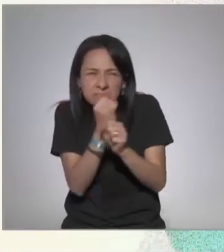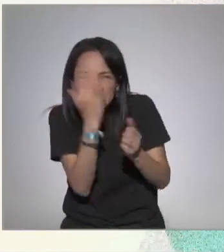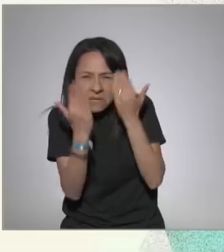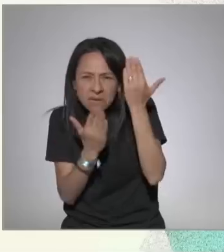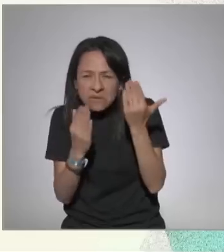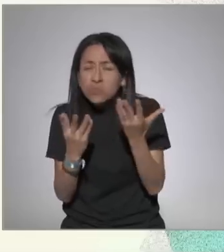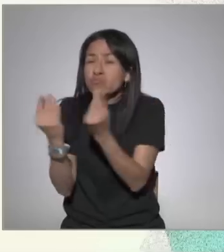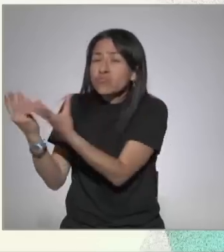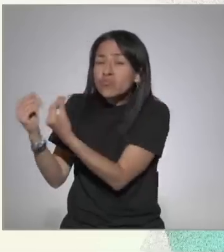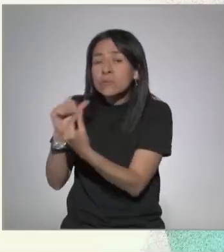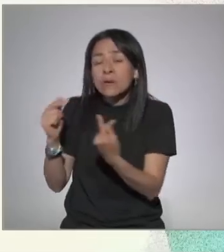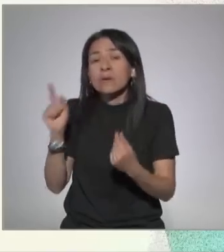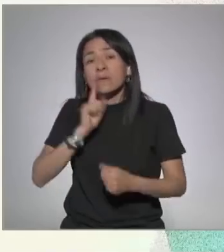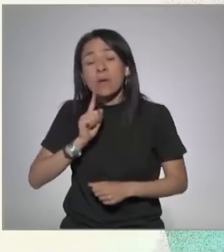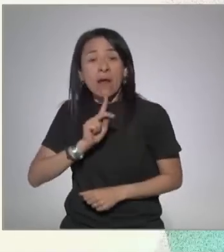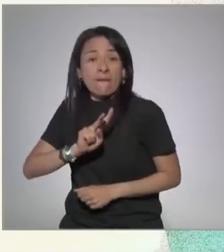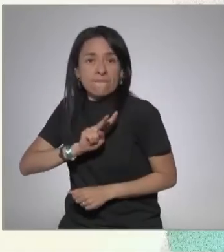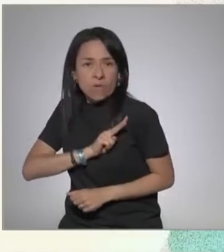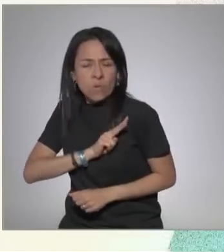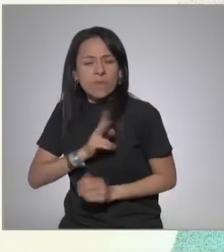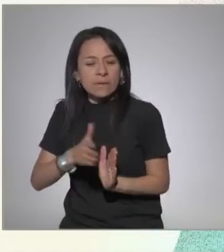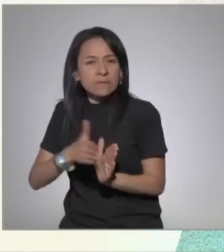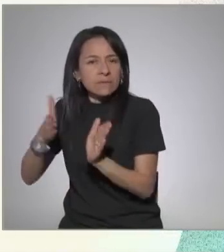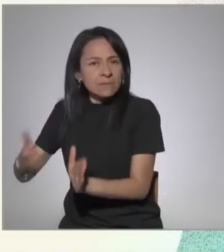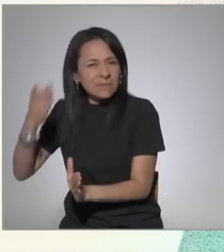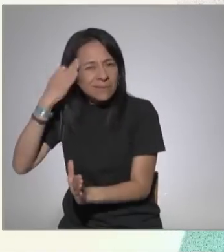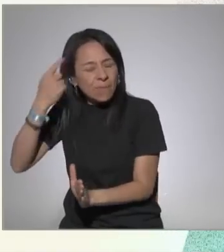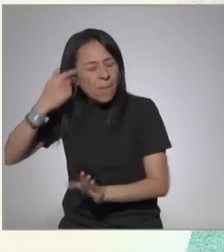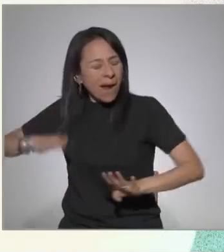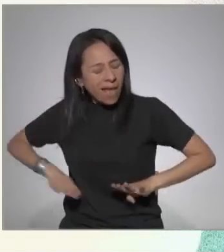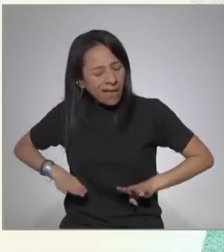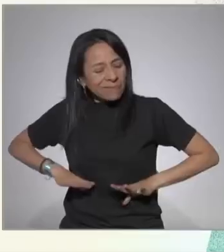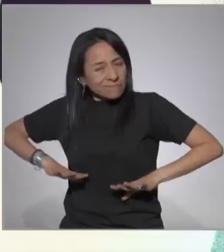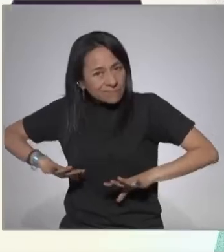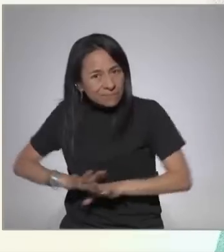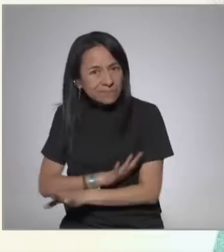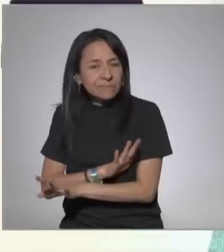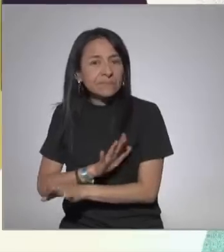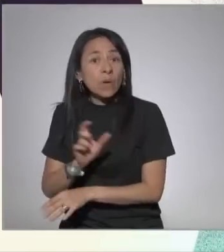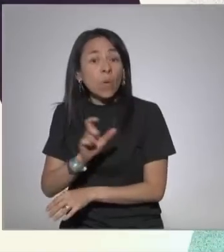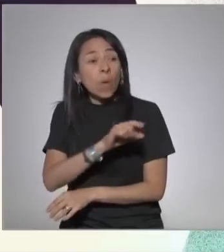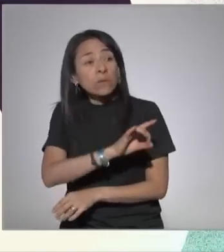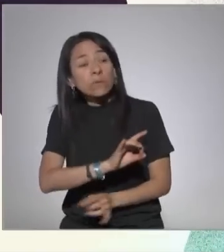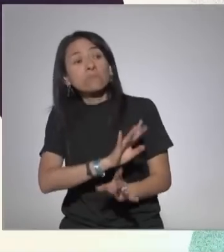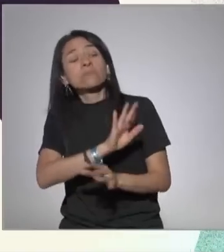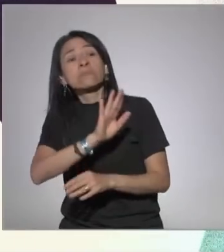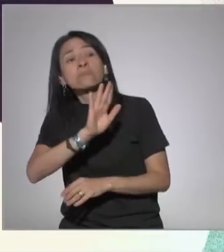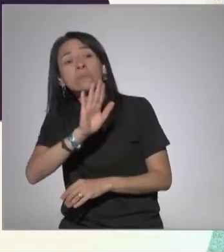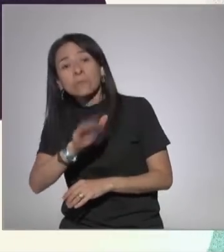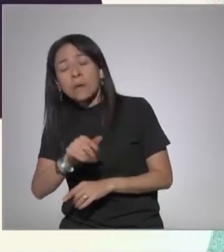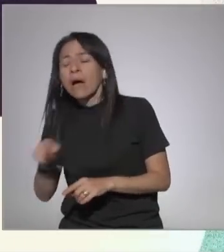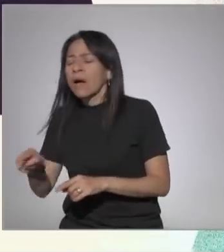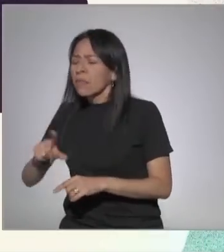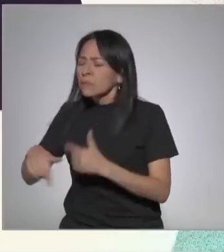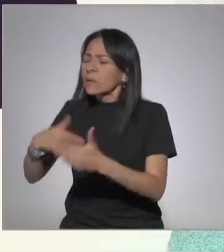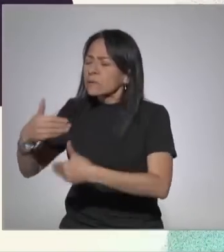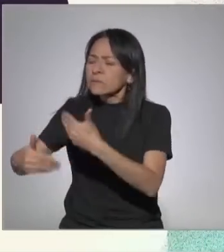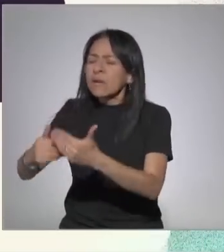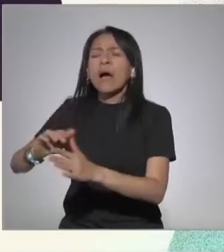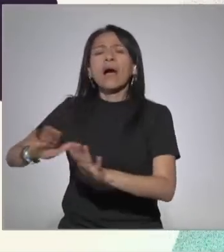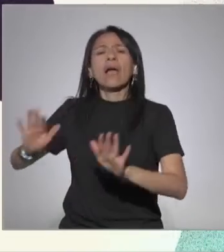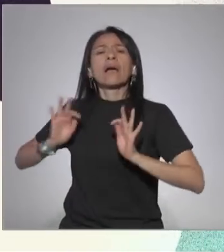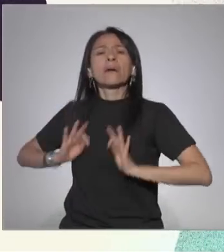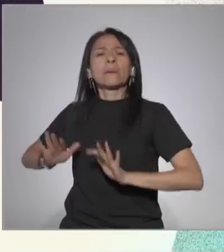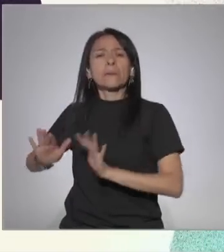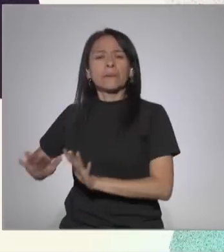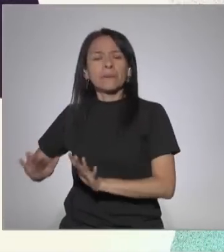viven una fase de adaptación en la que, tras el duelo, encuentran estabilidad, mientras que ellos